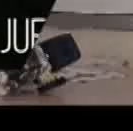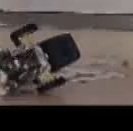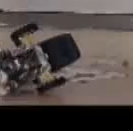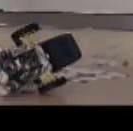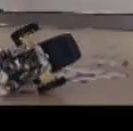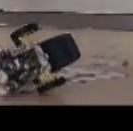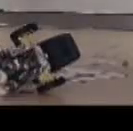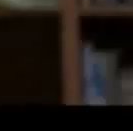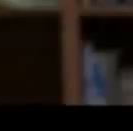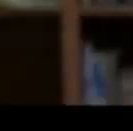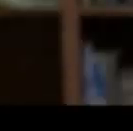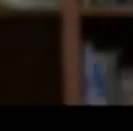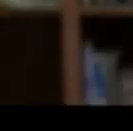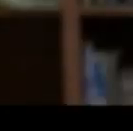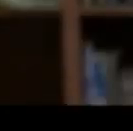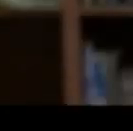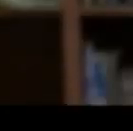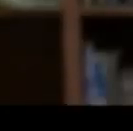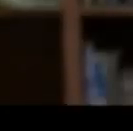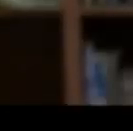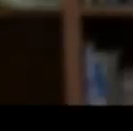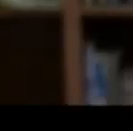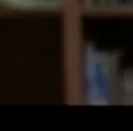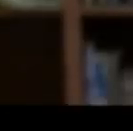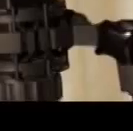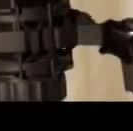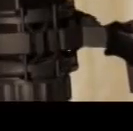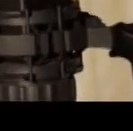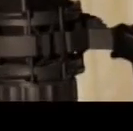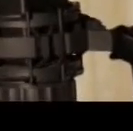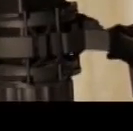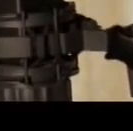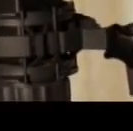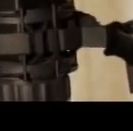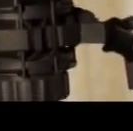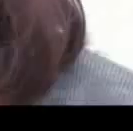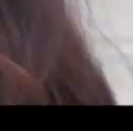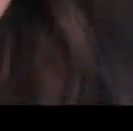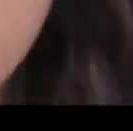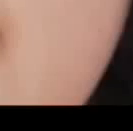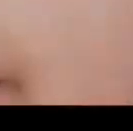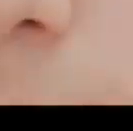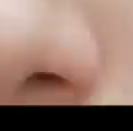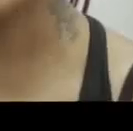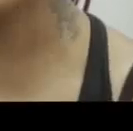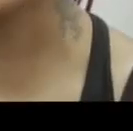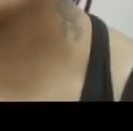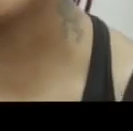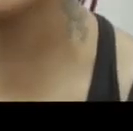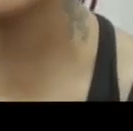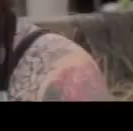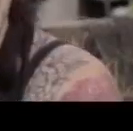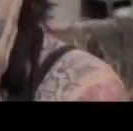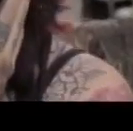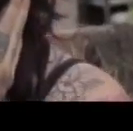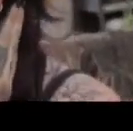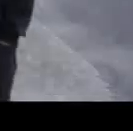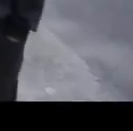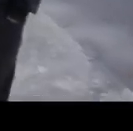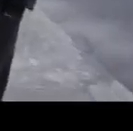Yo sí creo que mi presencia ha contribuido a que los chicos cambien de actitud. Son artistas. Estaba viendo sus trabajos.